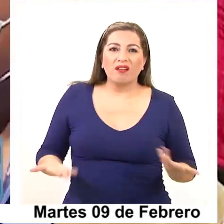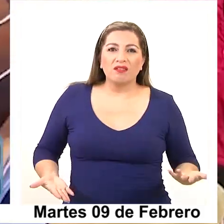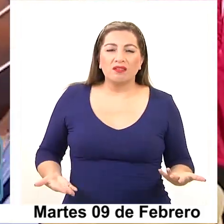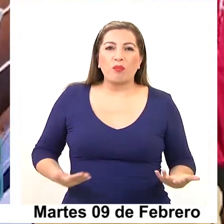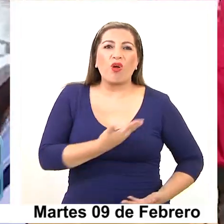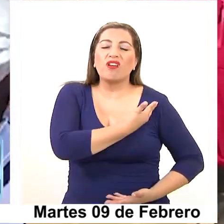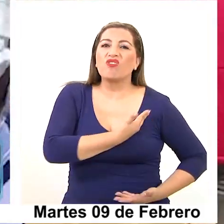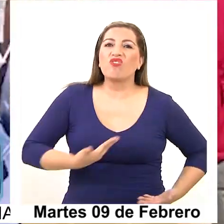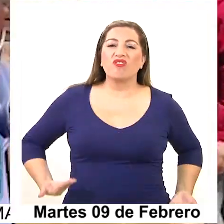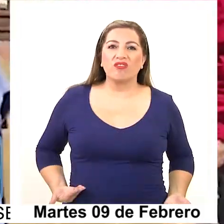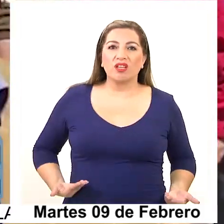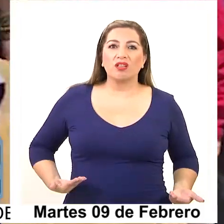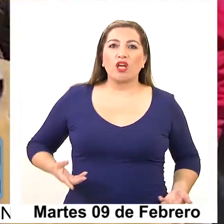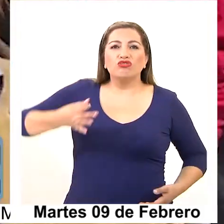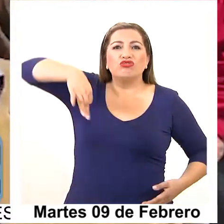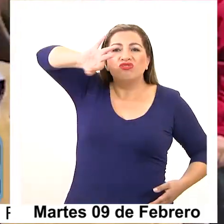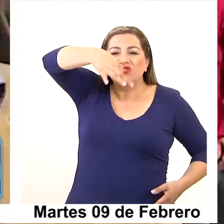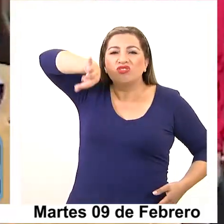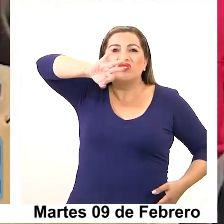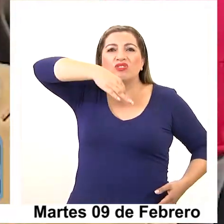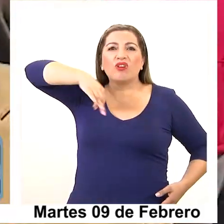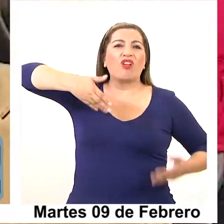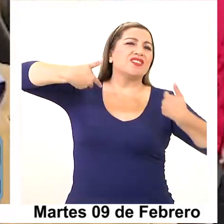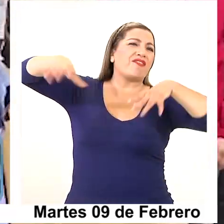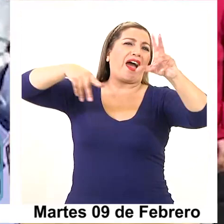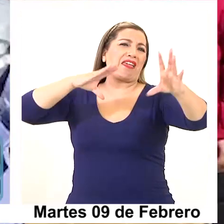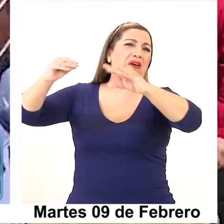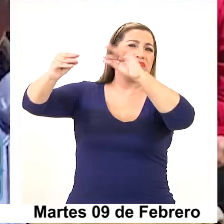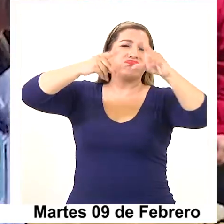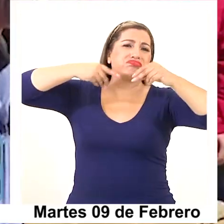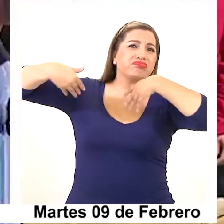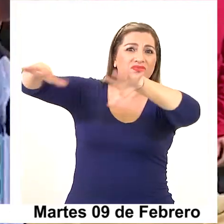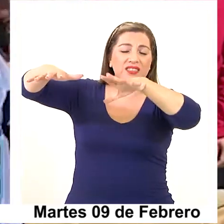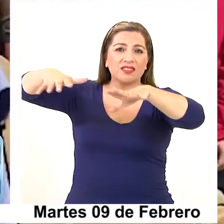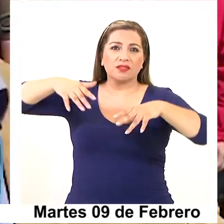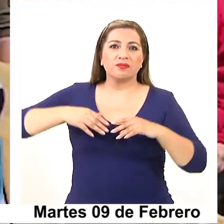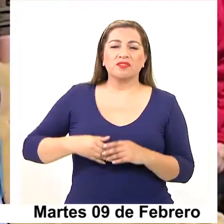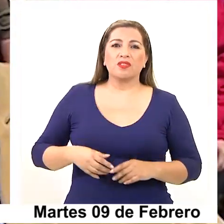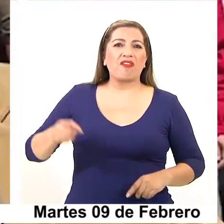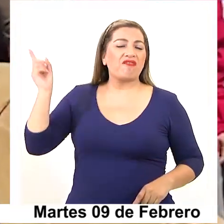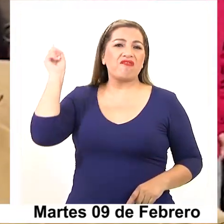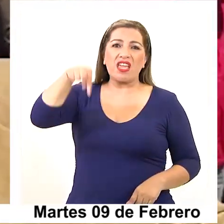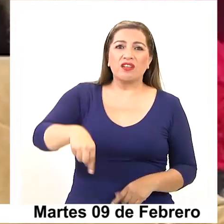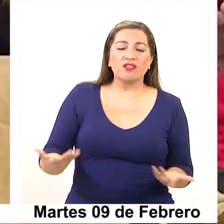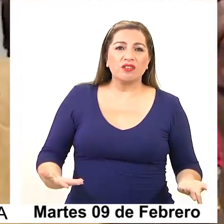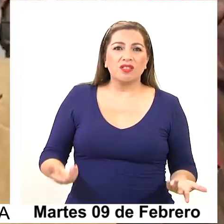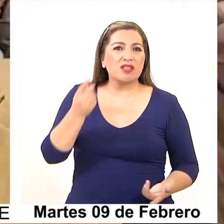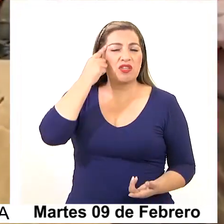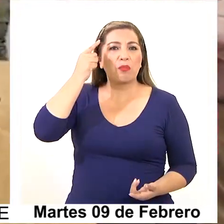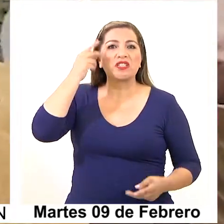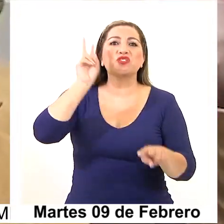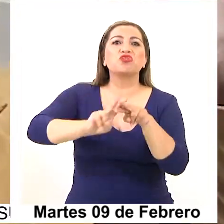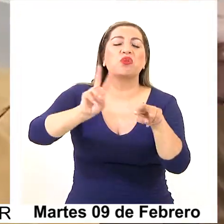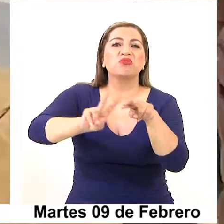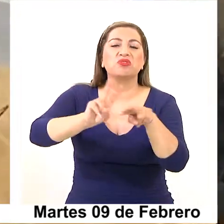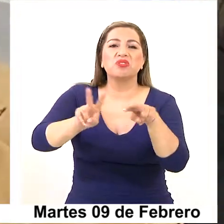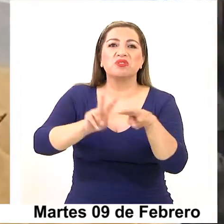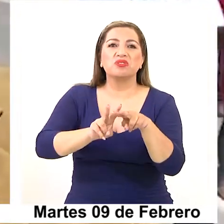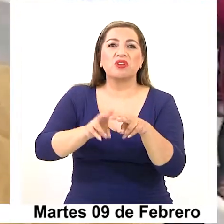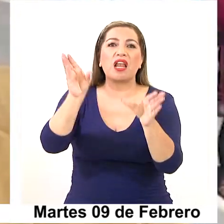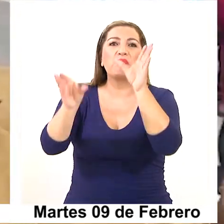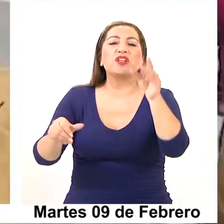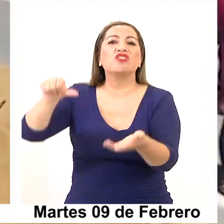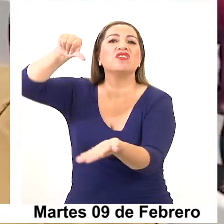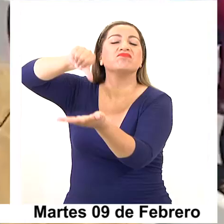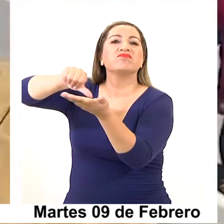por el gobierno abandonado. El gobierno hoy en día vino pensando dar solución al